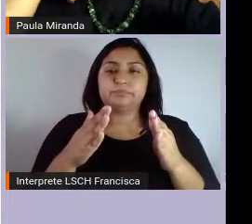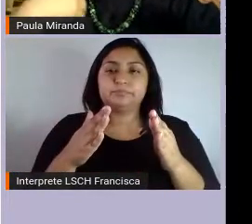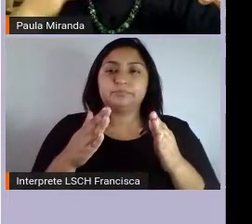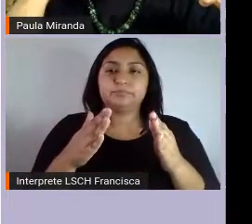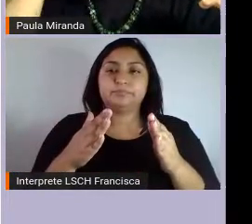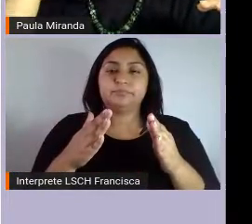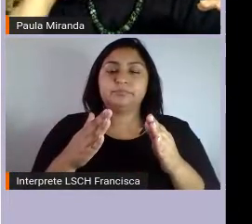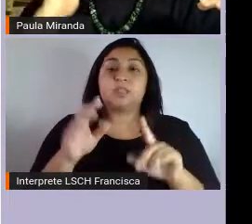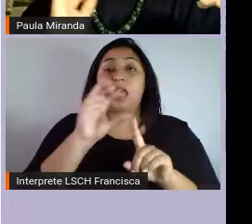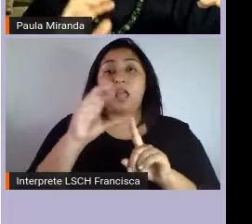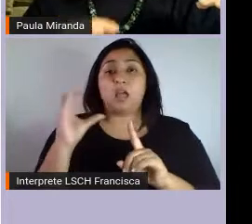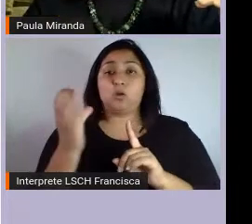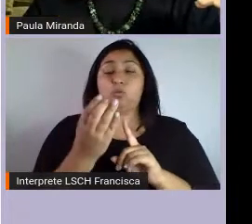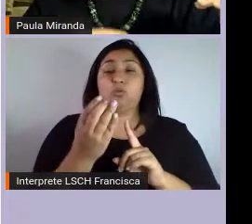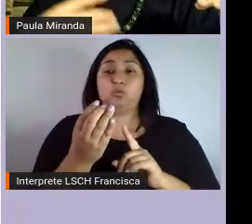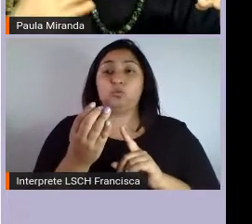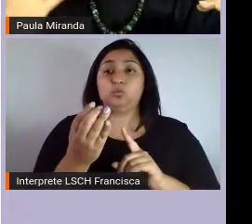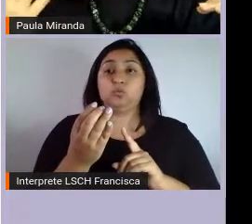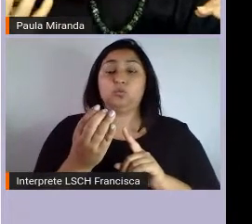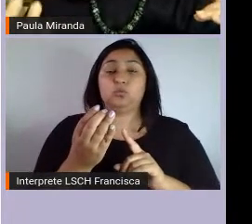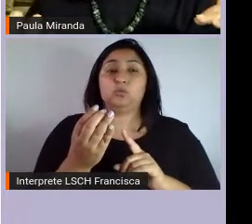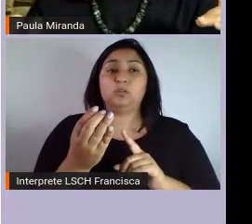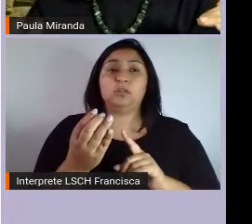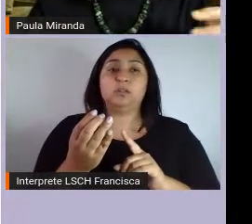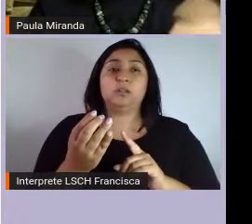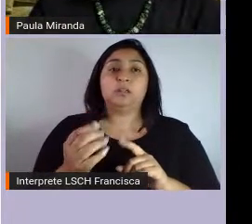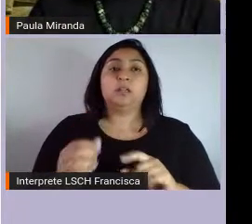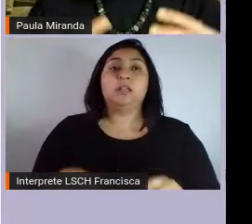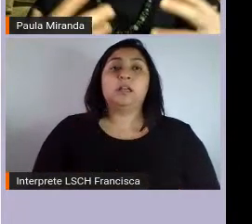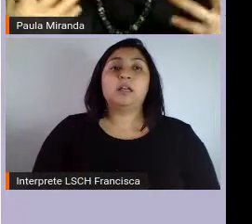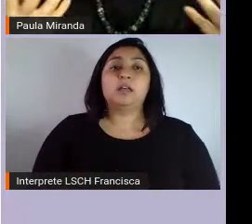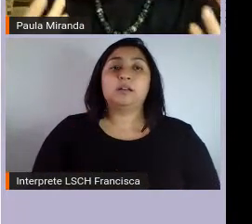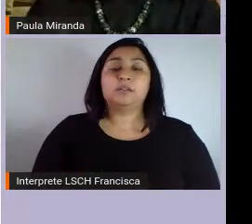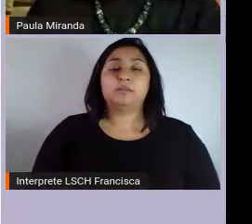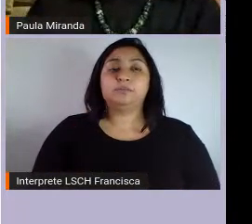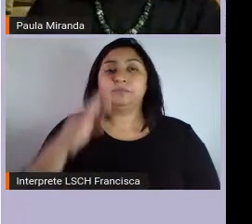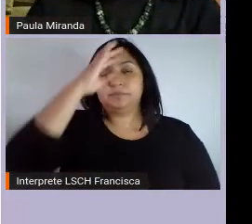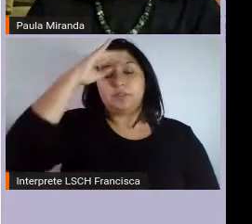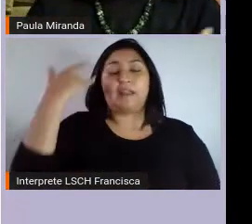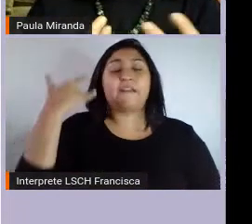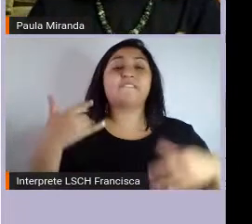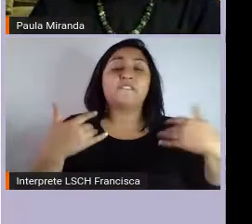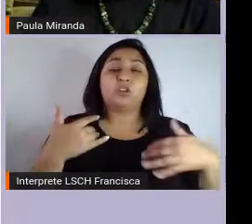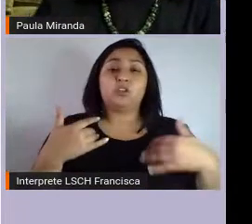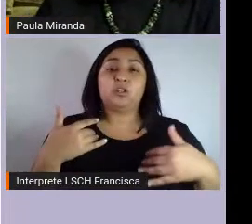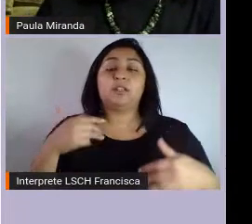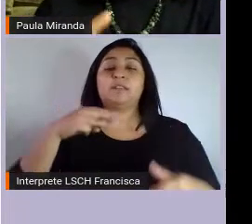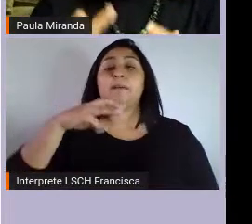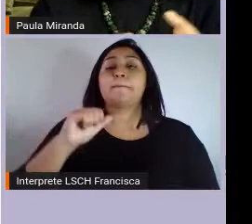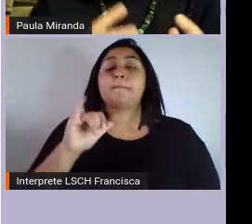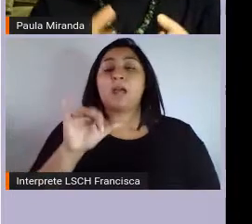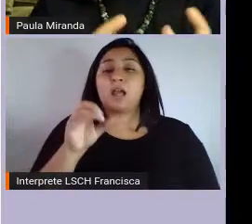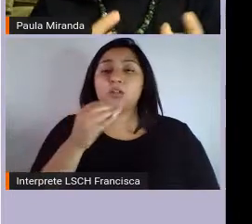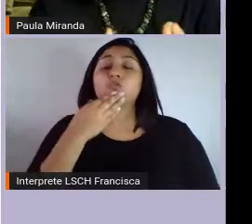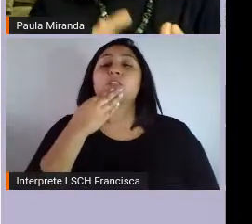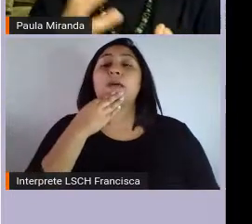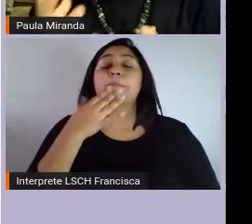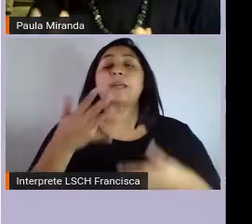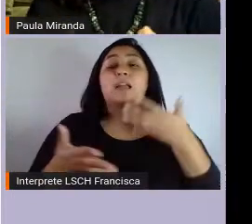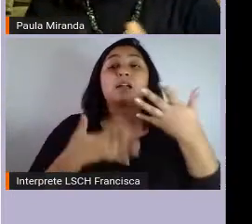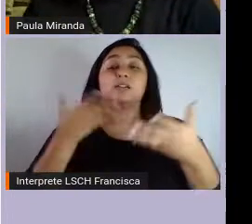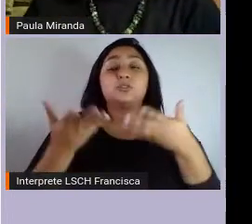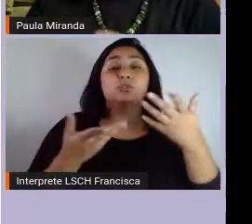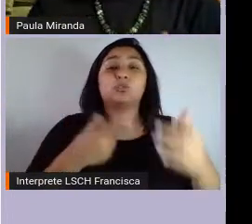a la cultura del espectáculo, por decirlo así, ¿no? Ha sido Violeta de Mayo, ha sido cantora de canciones españolas, muy a la manera de